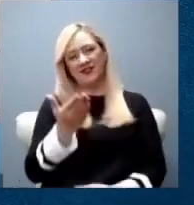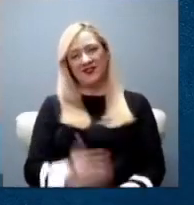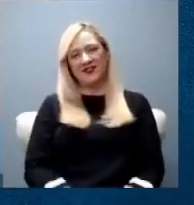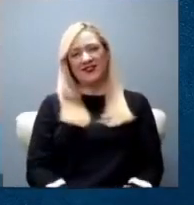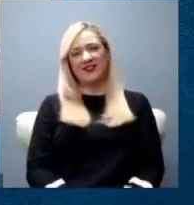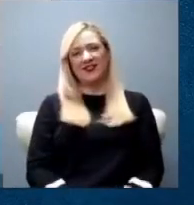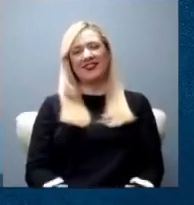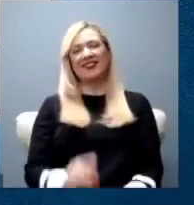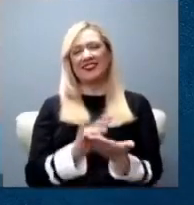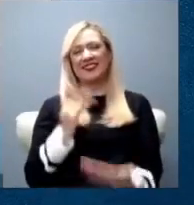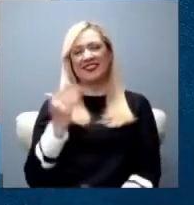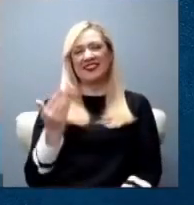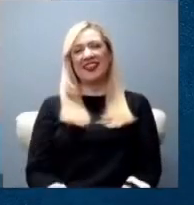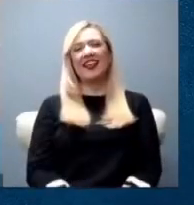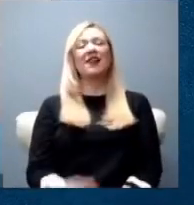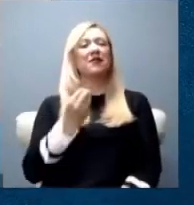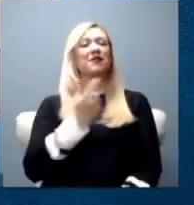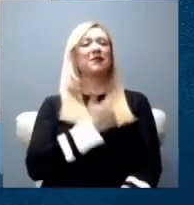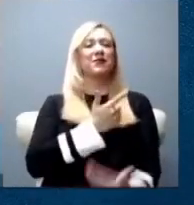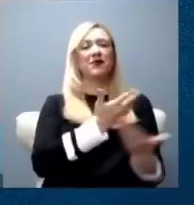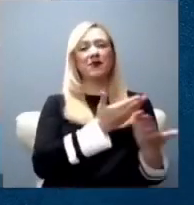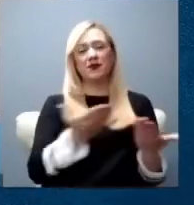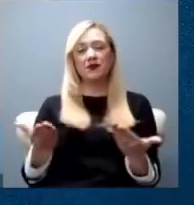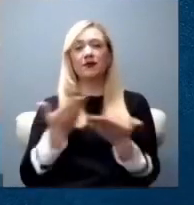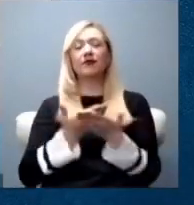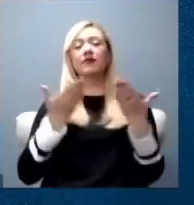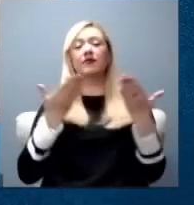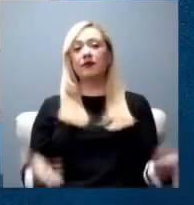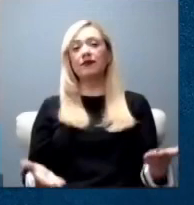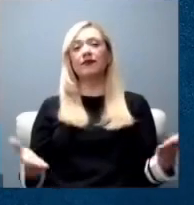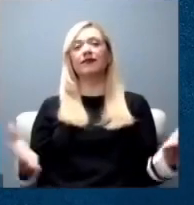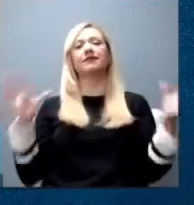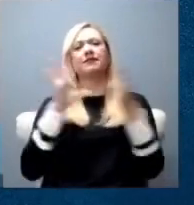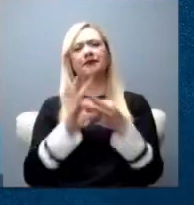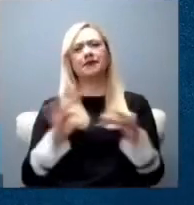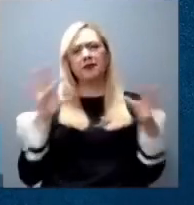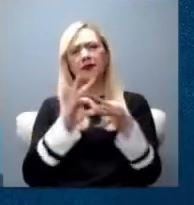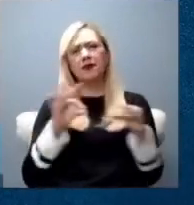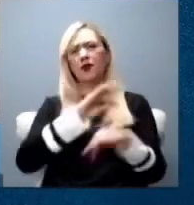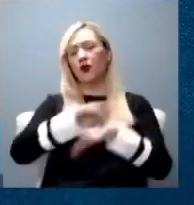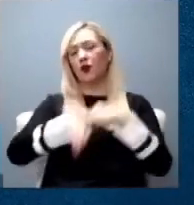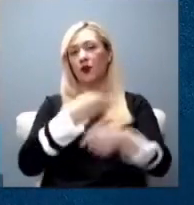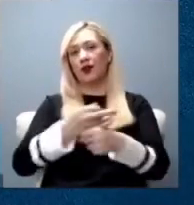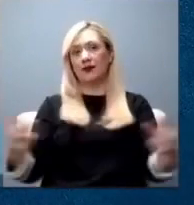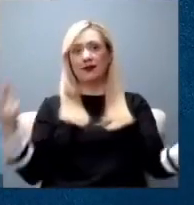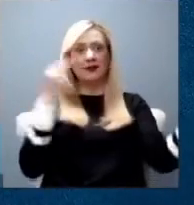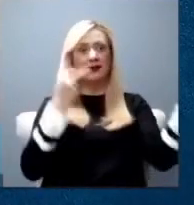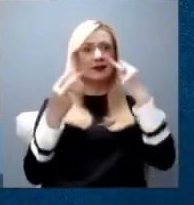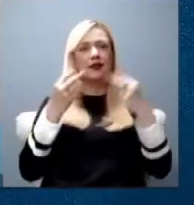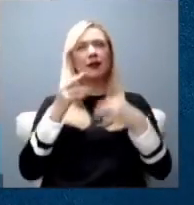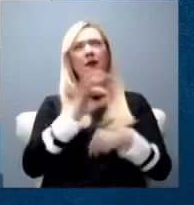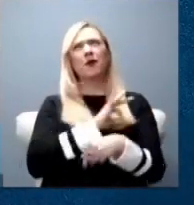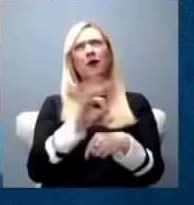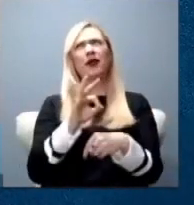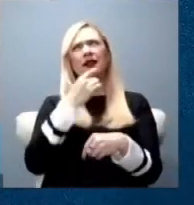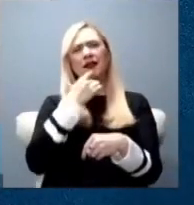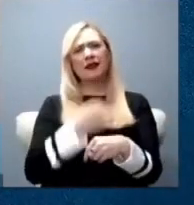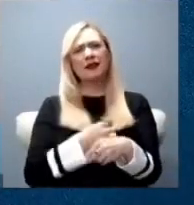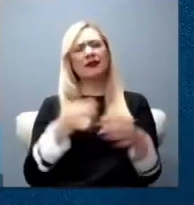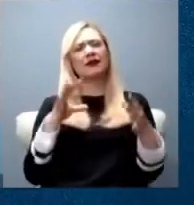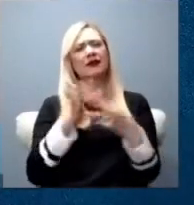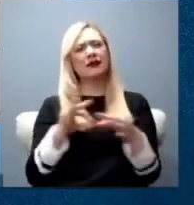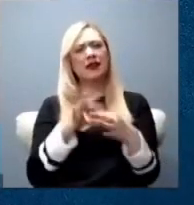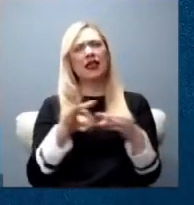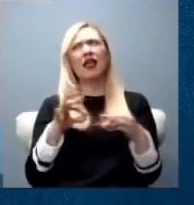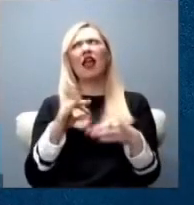Pues un gusto que estén por acá. Y Marcia, para introducir el tema para quienes nos ven, ¿nos puedes contar a qué nos referimos cuando